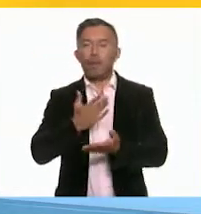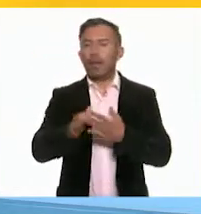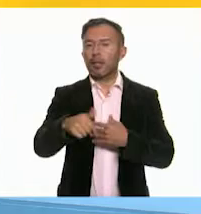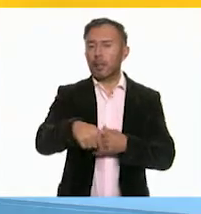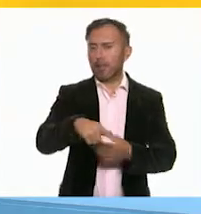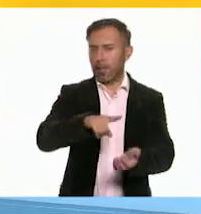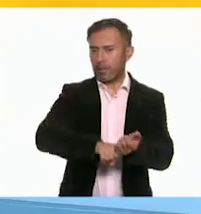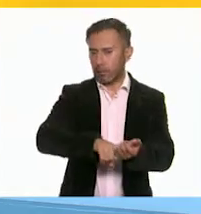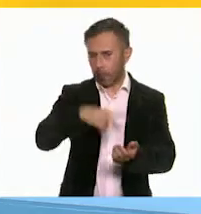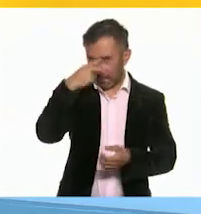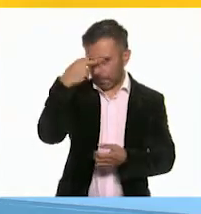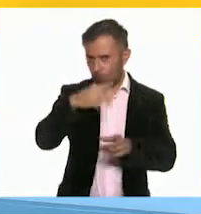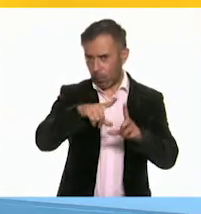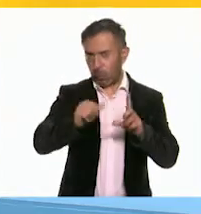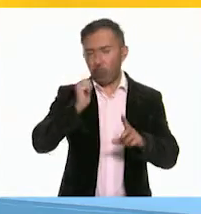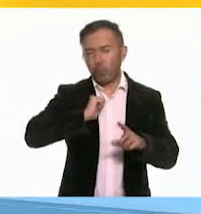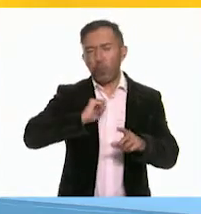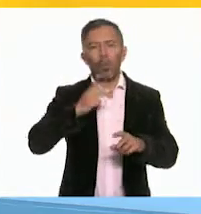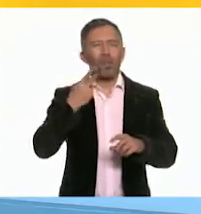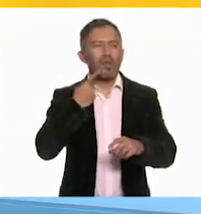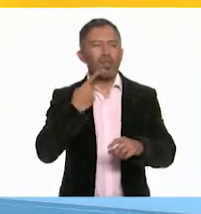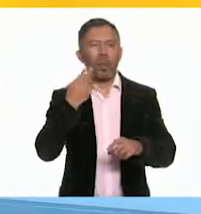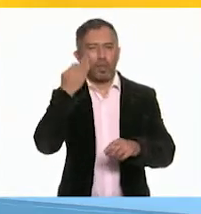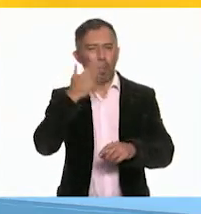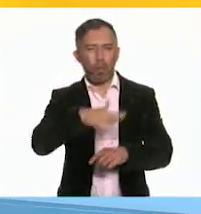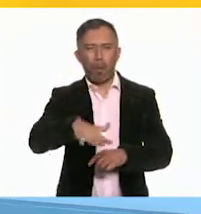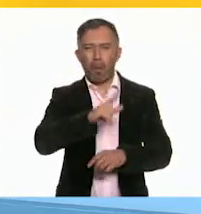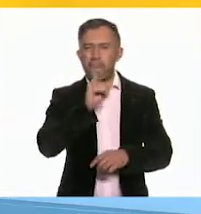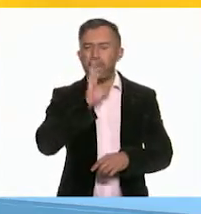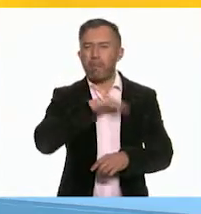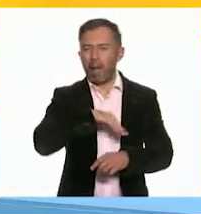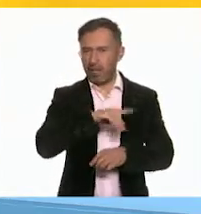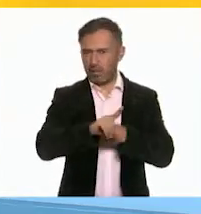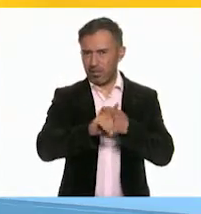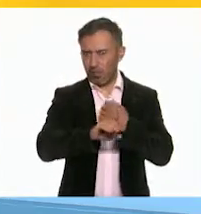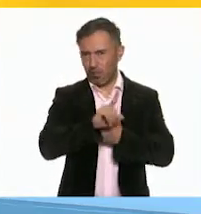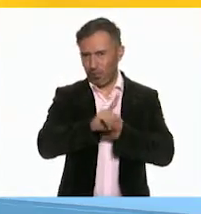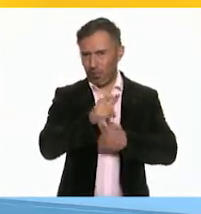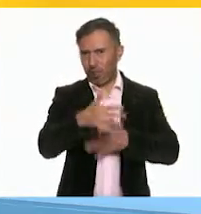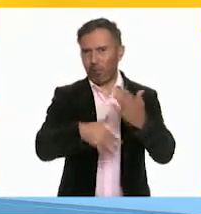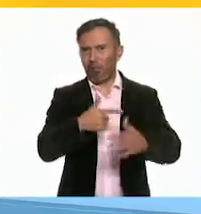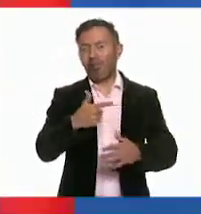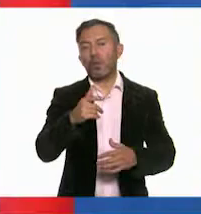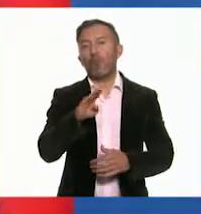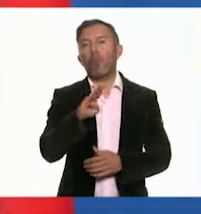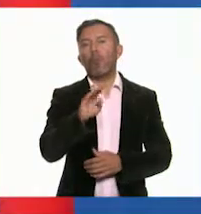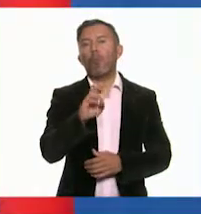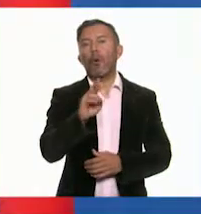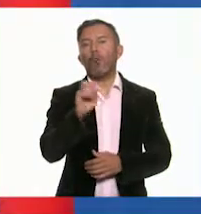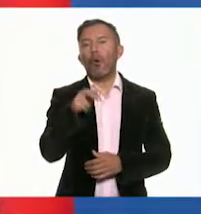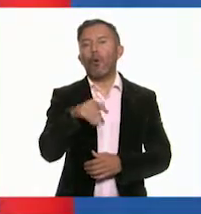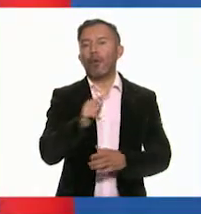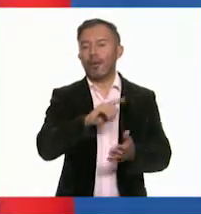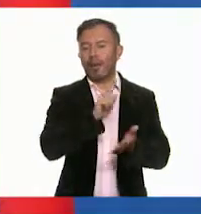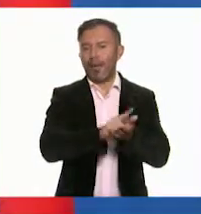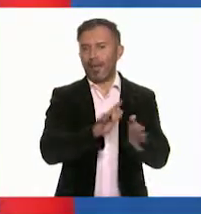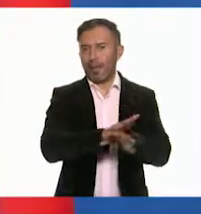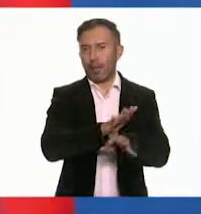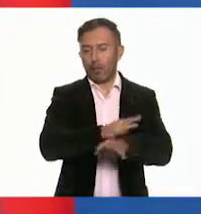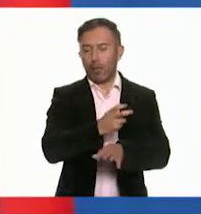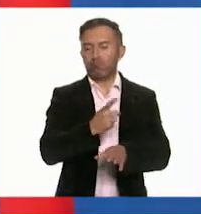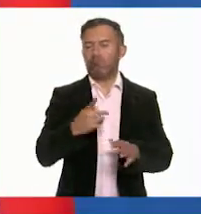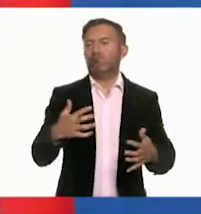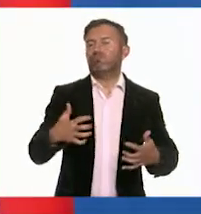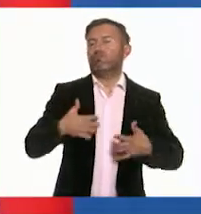vivía en esa época, a consecuencia de la aplicación de las llamadas reformas borbónicas. Muy bien, y antes de comenzar con